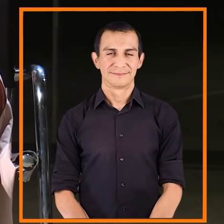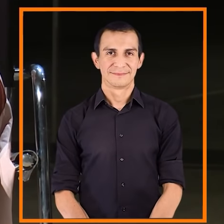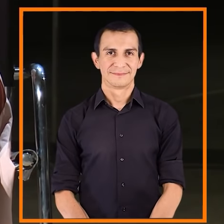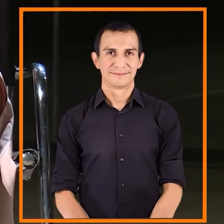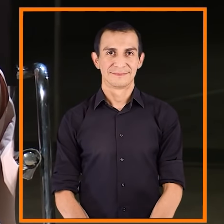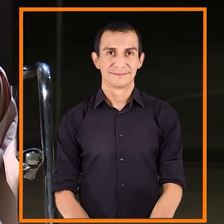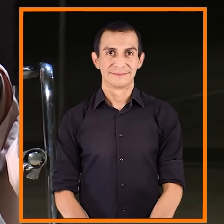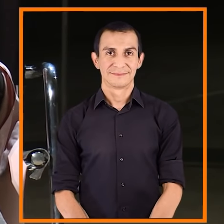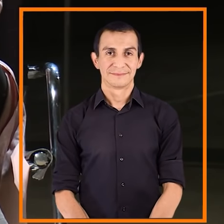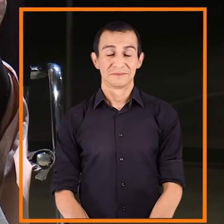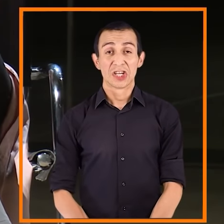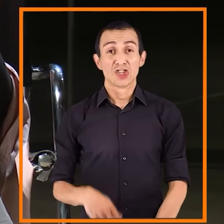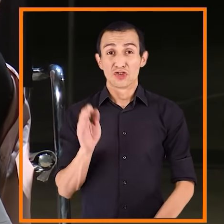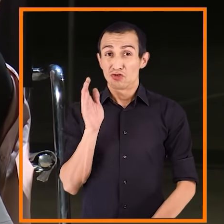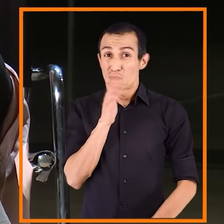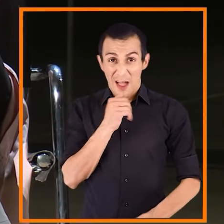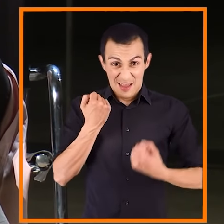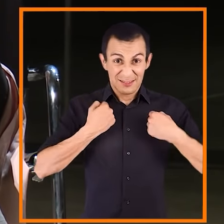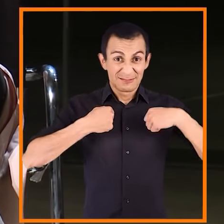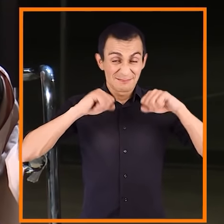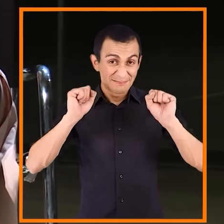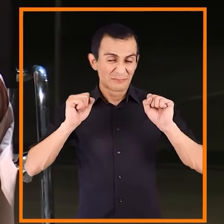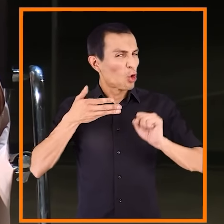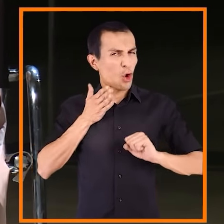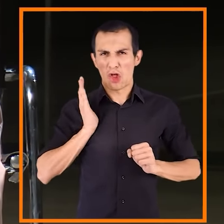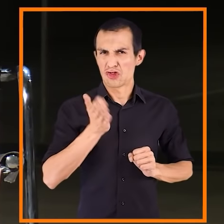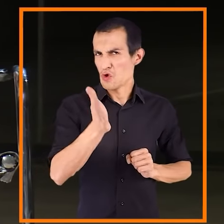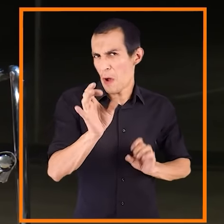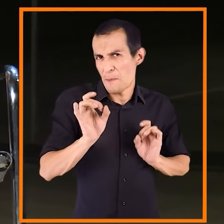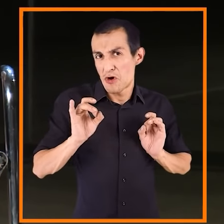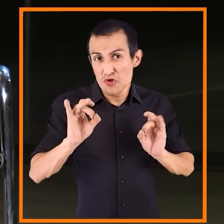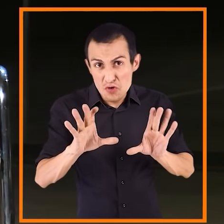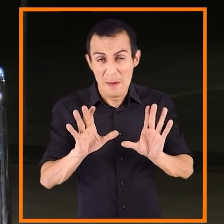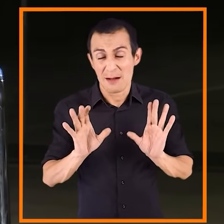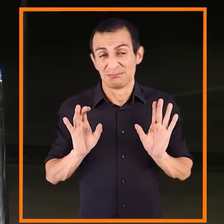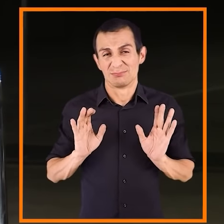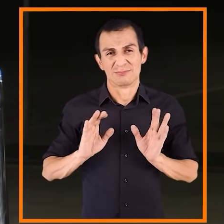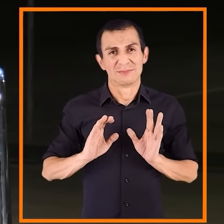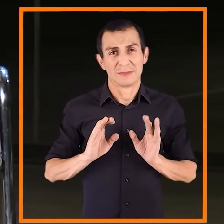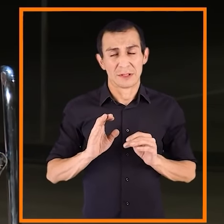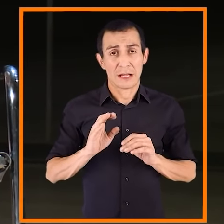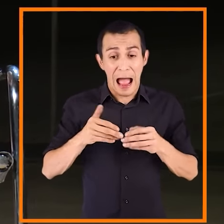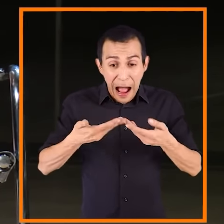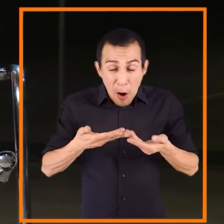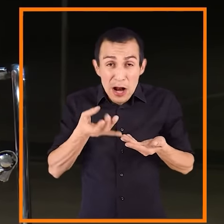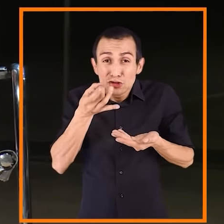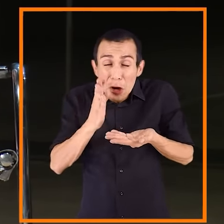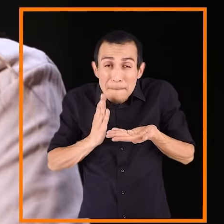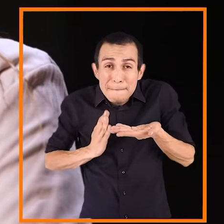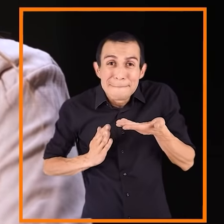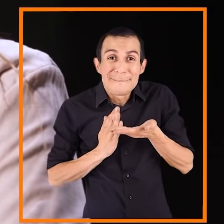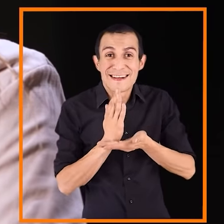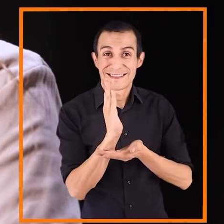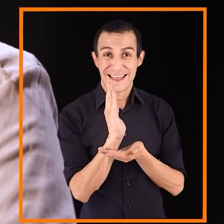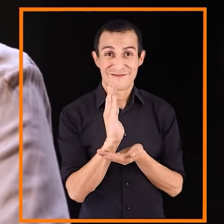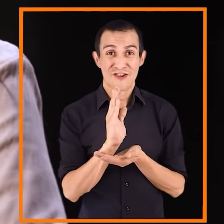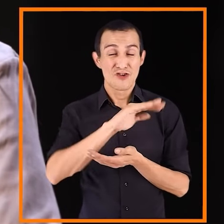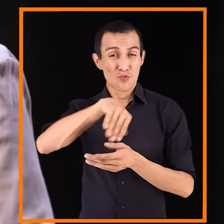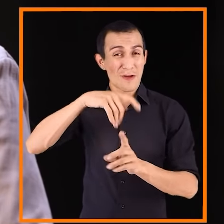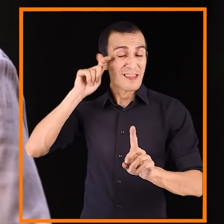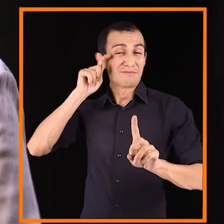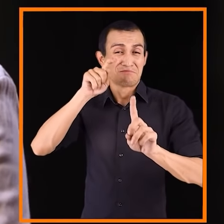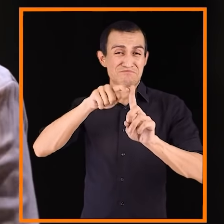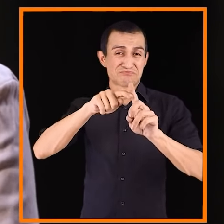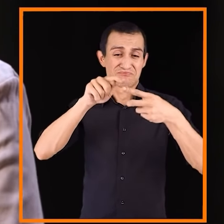Si no ganamos, seguir para adelante nomás, pues. Esto está recién partiendo y